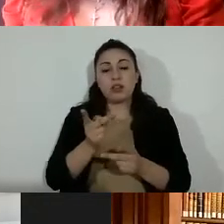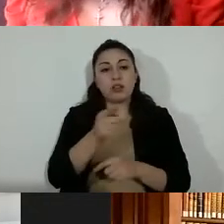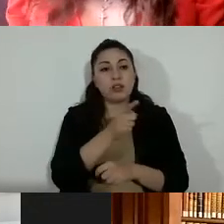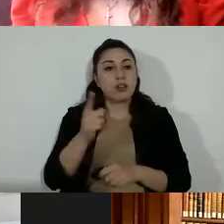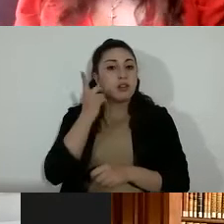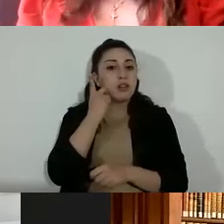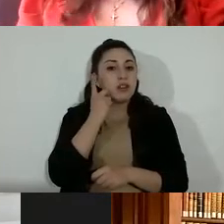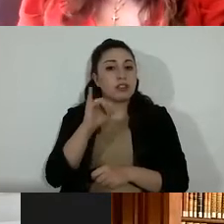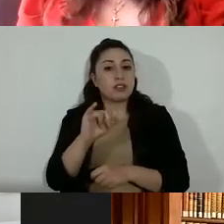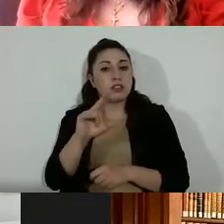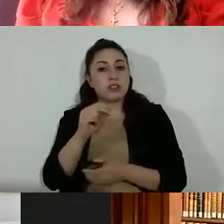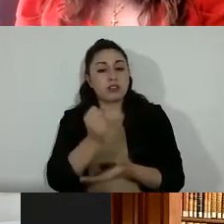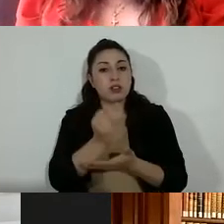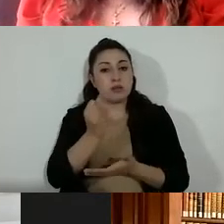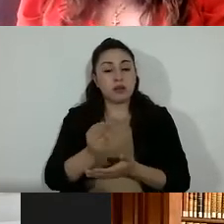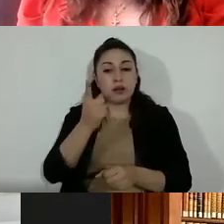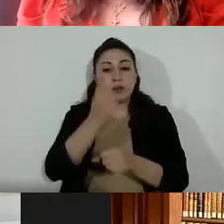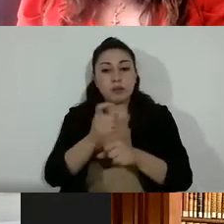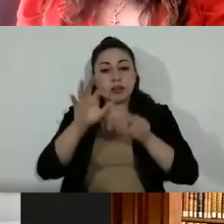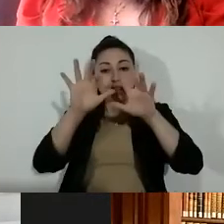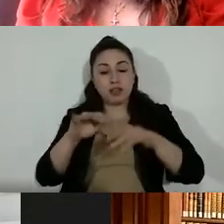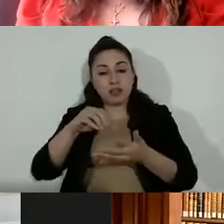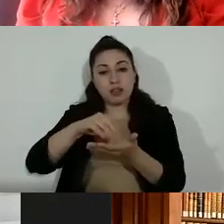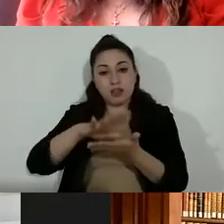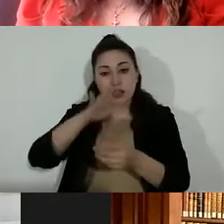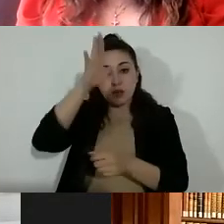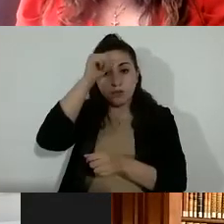todos la